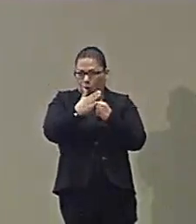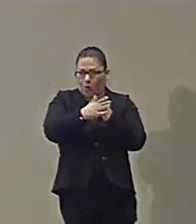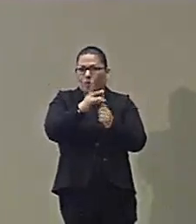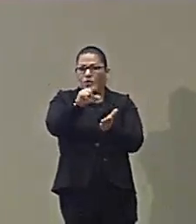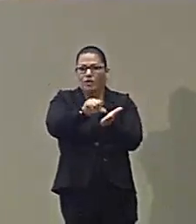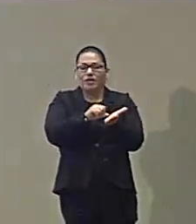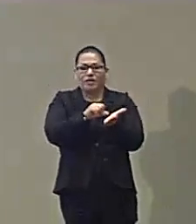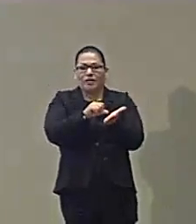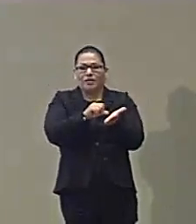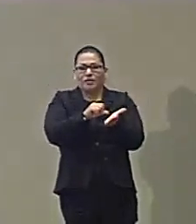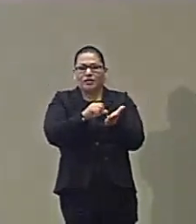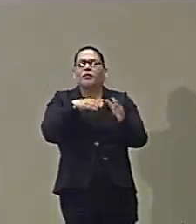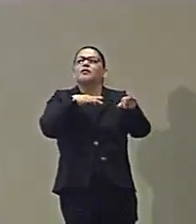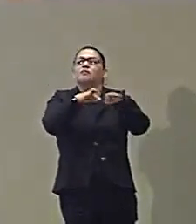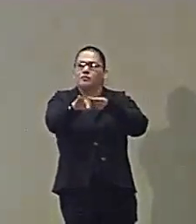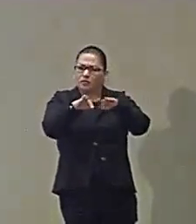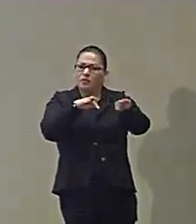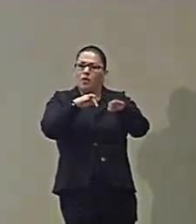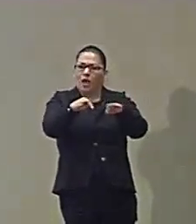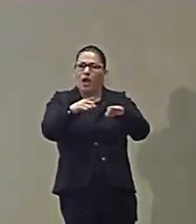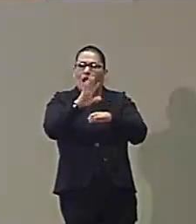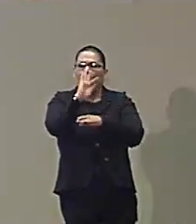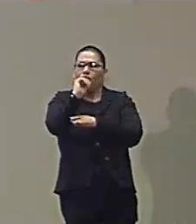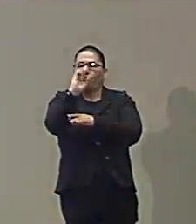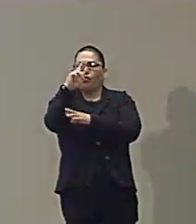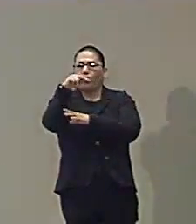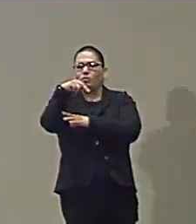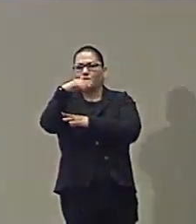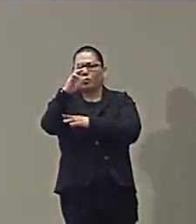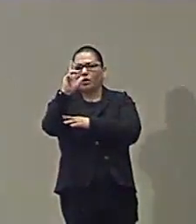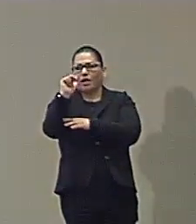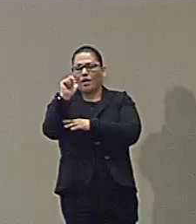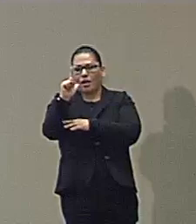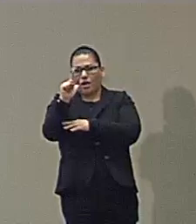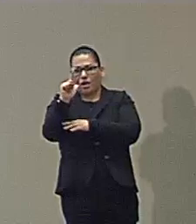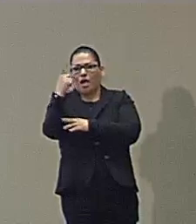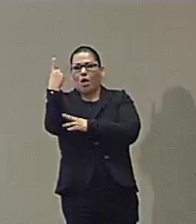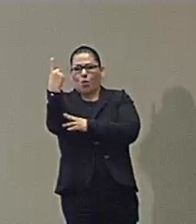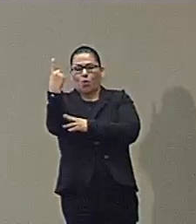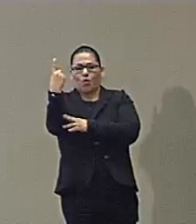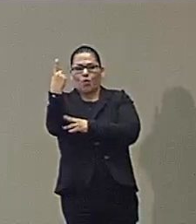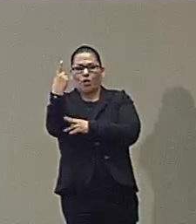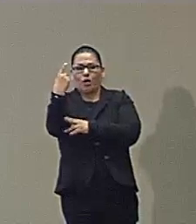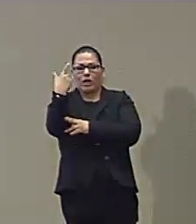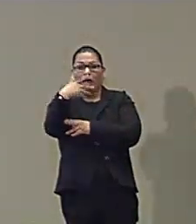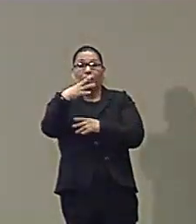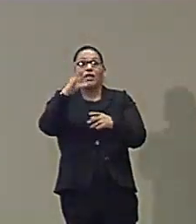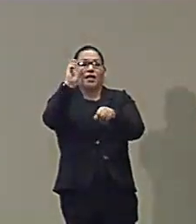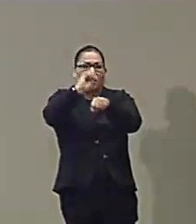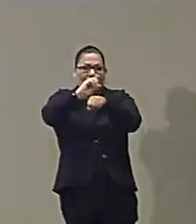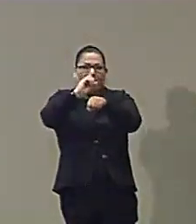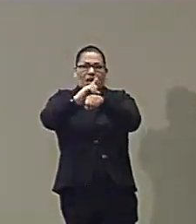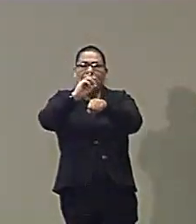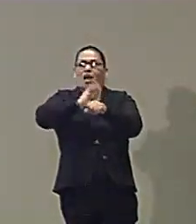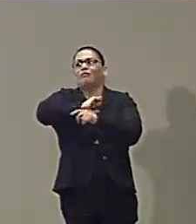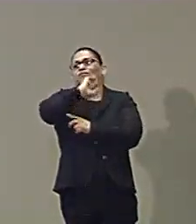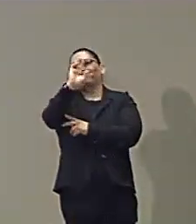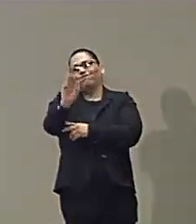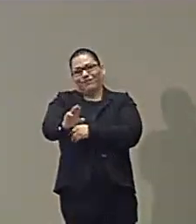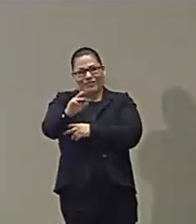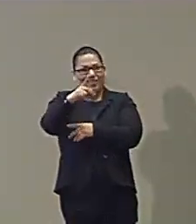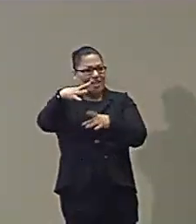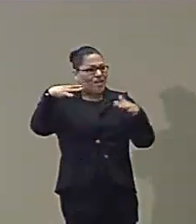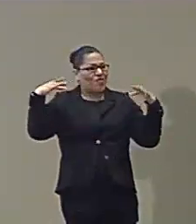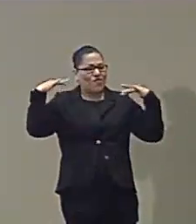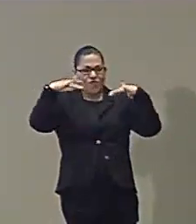meses estaremos trabajando con fórmula1 y estaremos también con el festival de día de muertos que será todo un acontecimiento